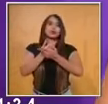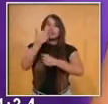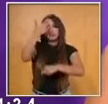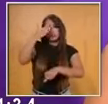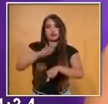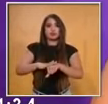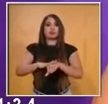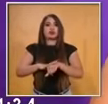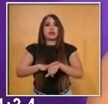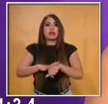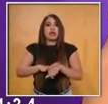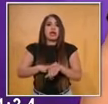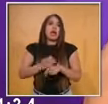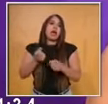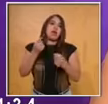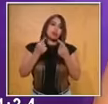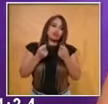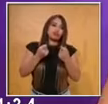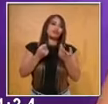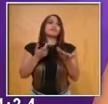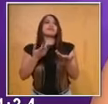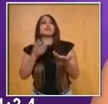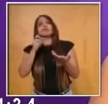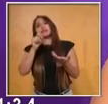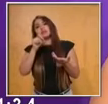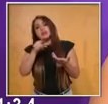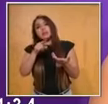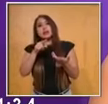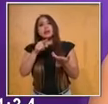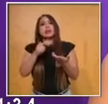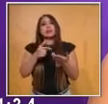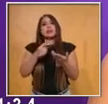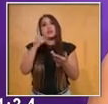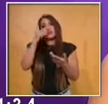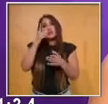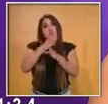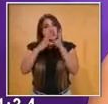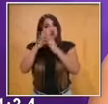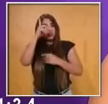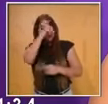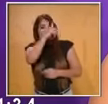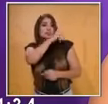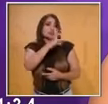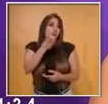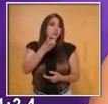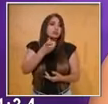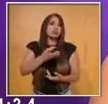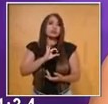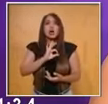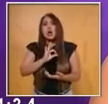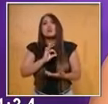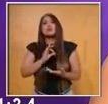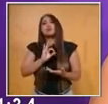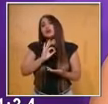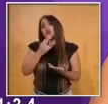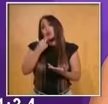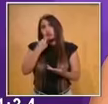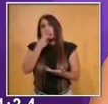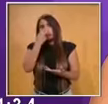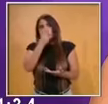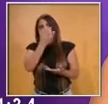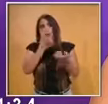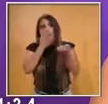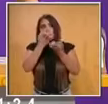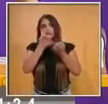caso las tablas batallas todavía un poquito, este te ayuda y puedes ir repasando 2x1, 2x2 y así te la llevas, ¿ok? Entonces, este